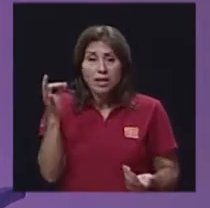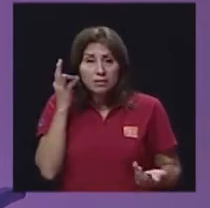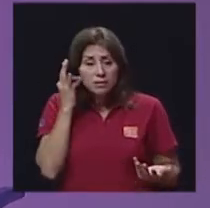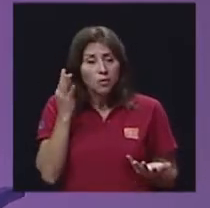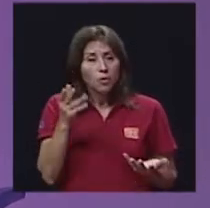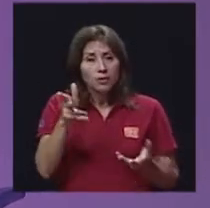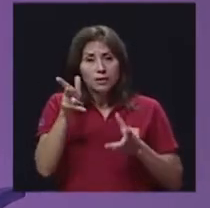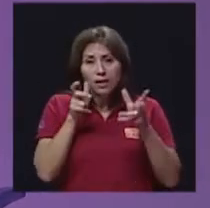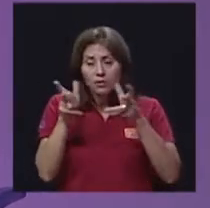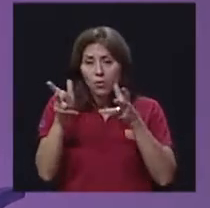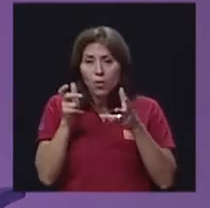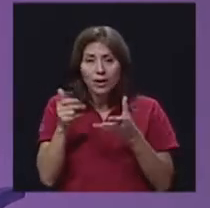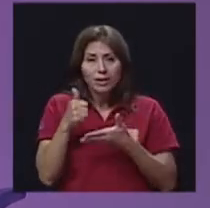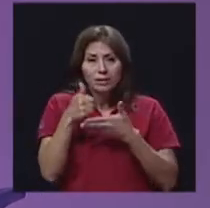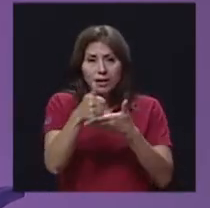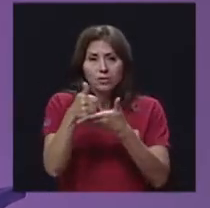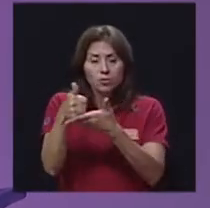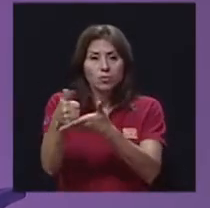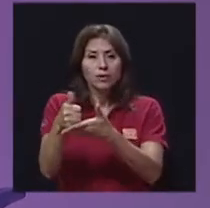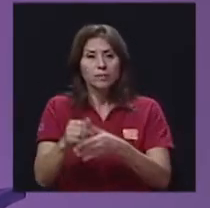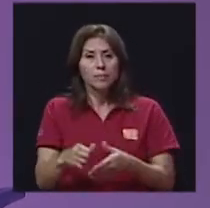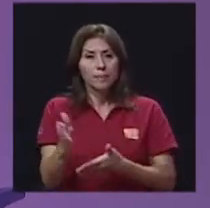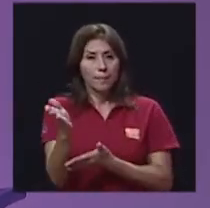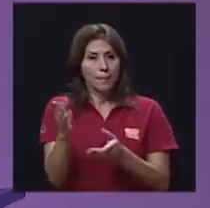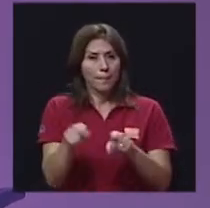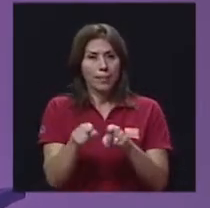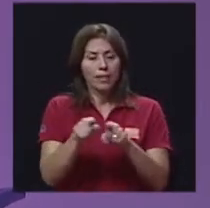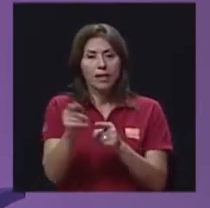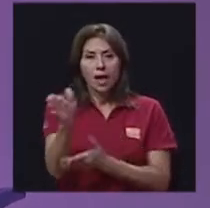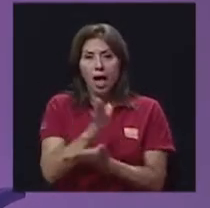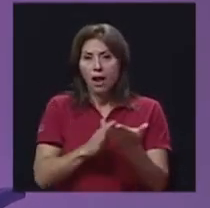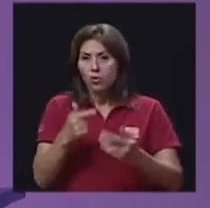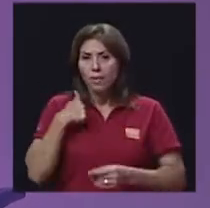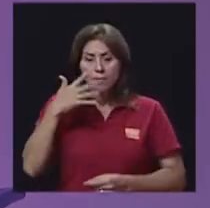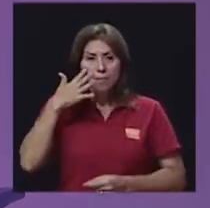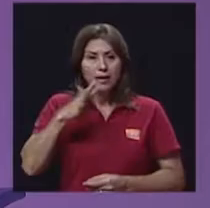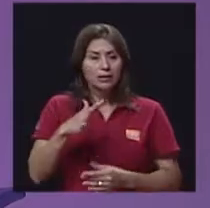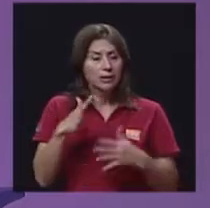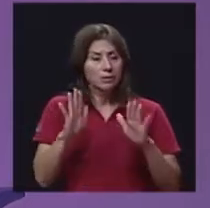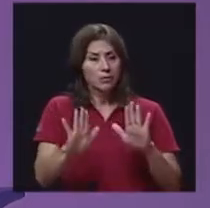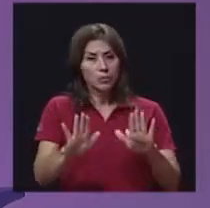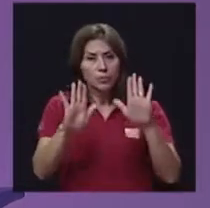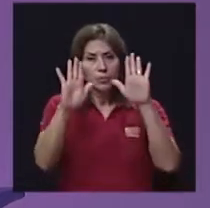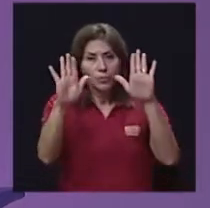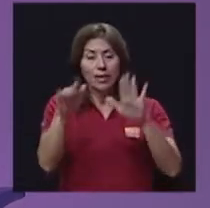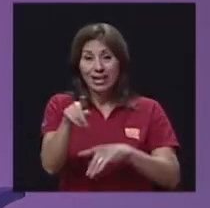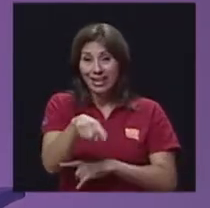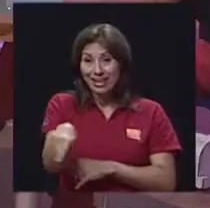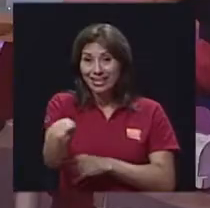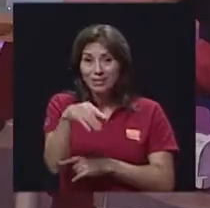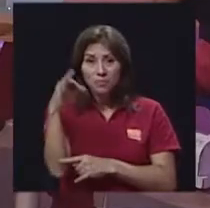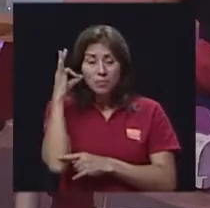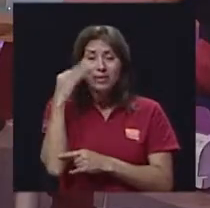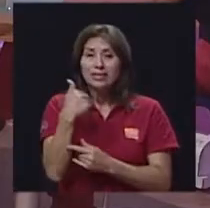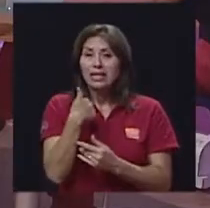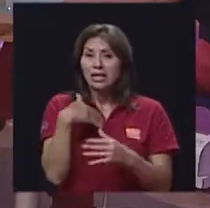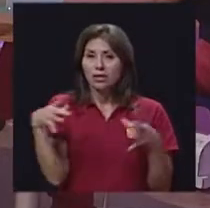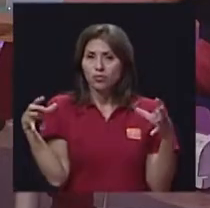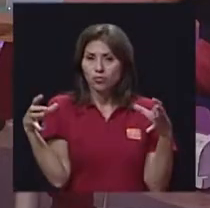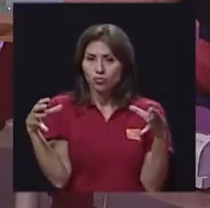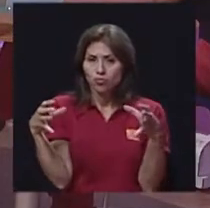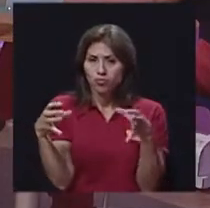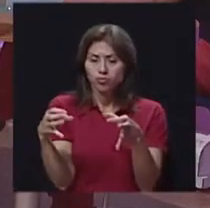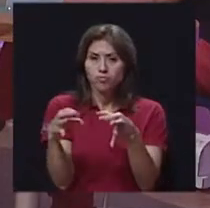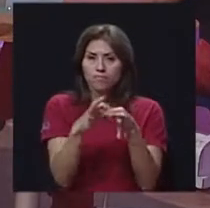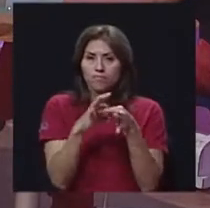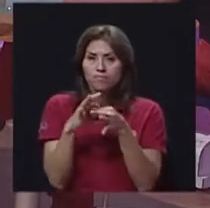ayuden. Incluso algo que me parece fabuloso es la unidad de investigación que tienen, ¿verdad? Porque una de las cosas que